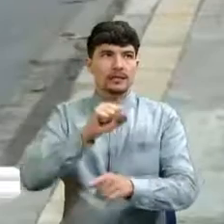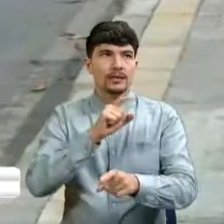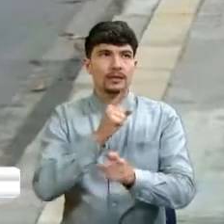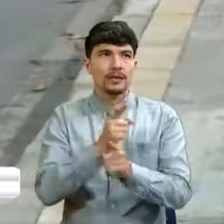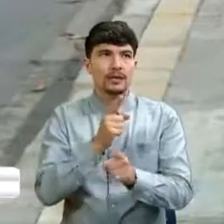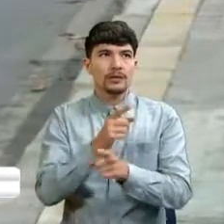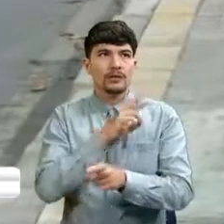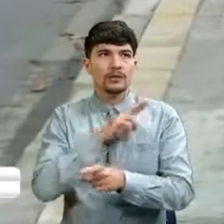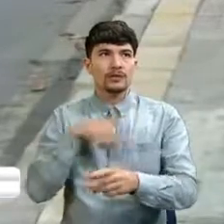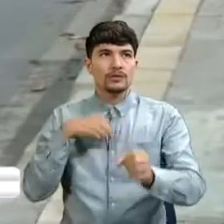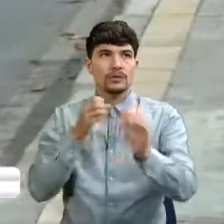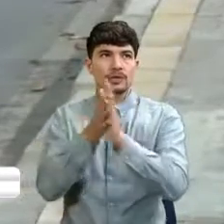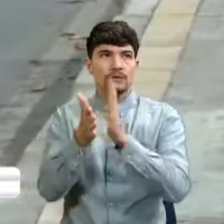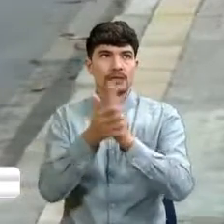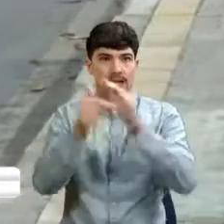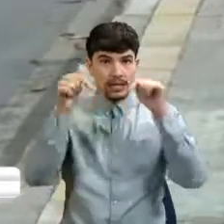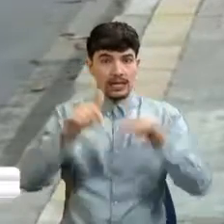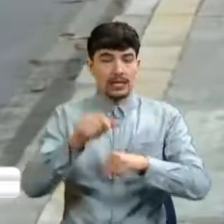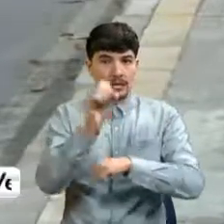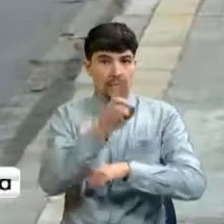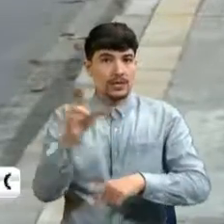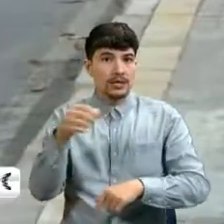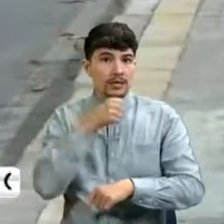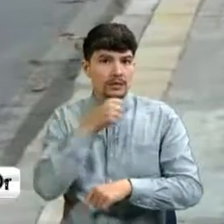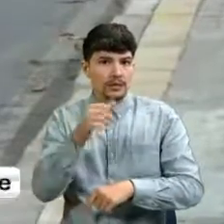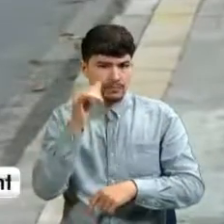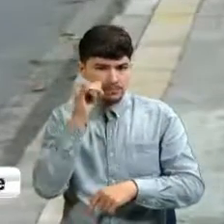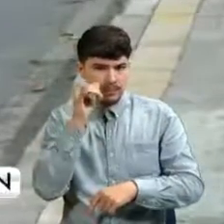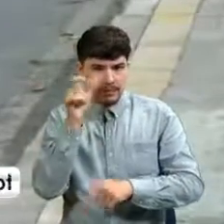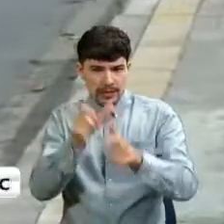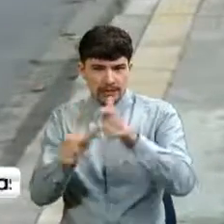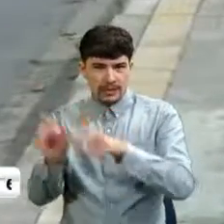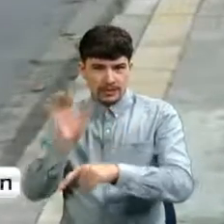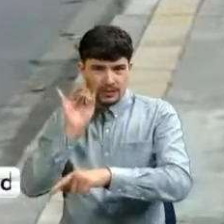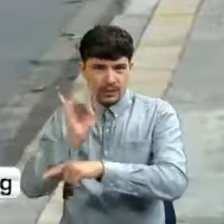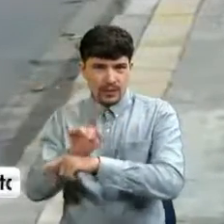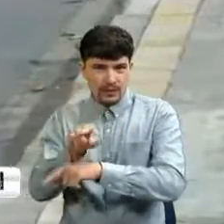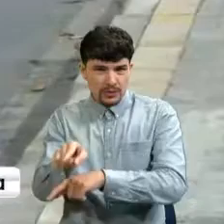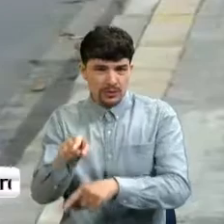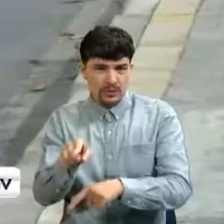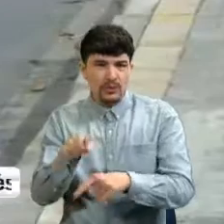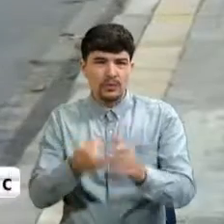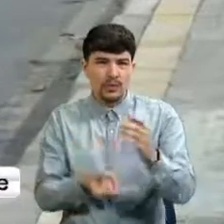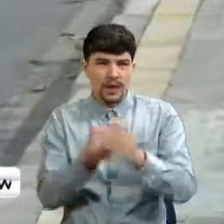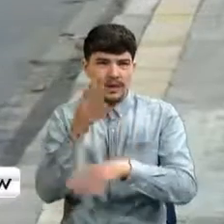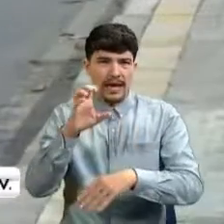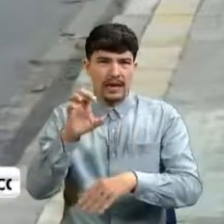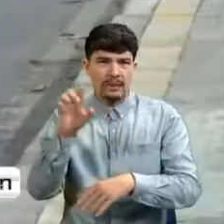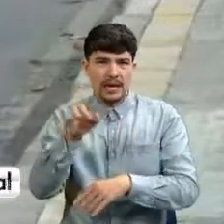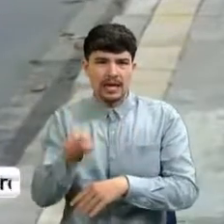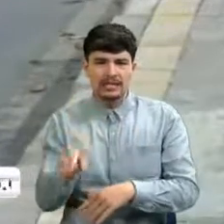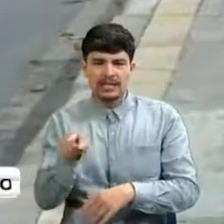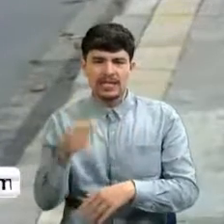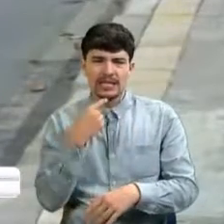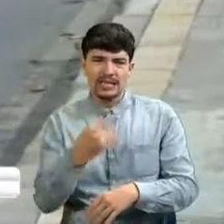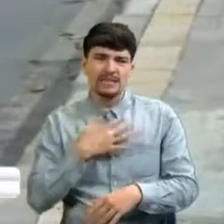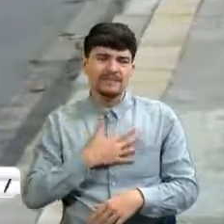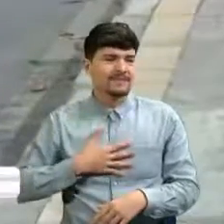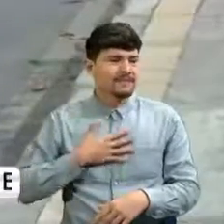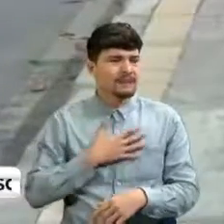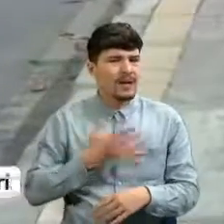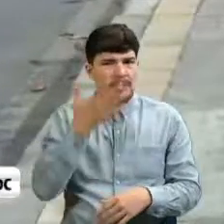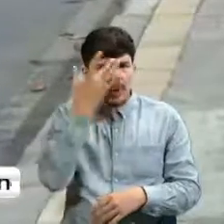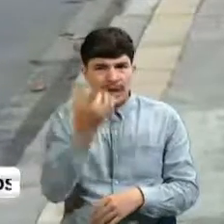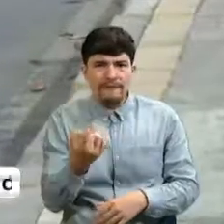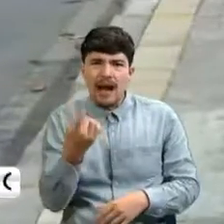contamos que a través de las cámaras de oriente noticias o varios cuidadores que hacen parte de la 9 p s manifestaron su inconformismo ante la falta de